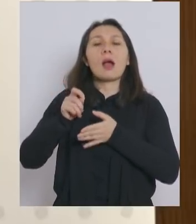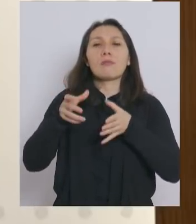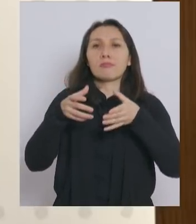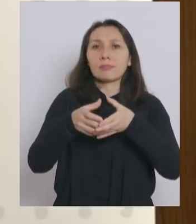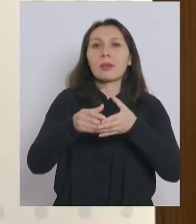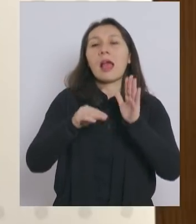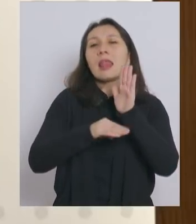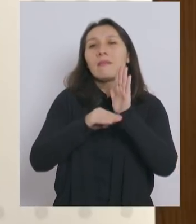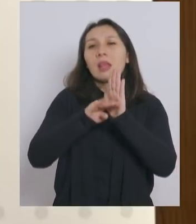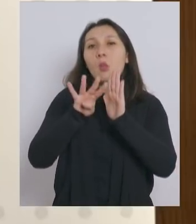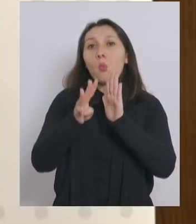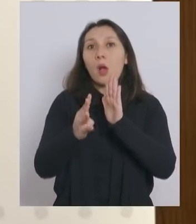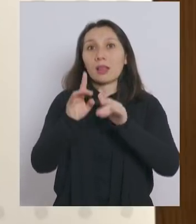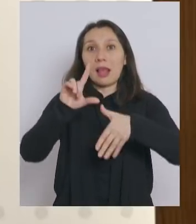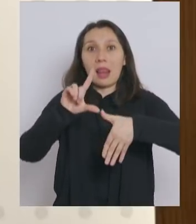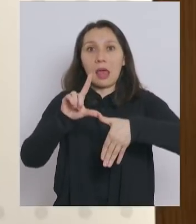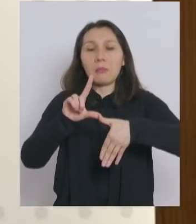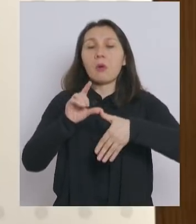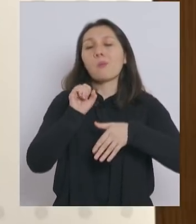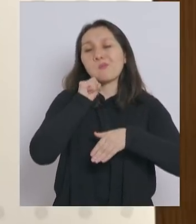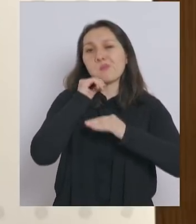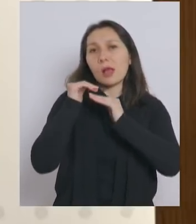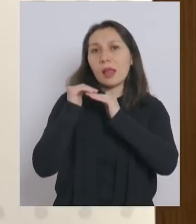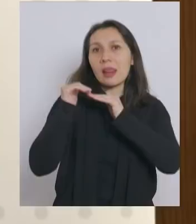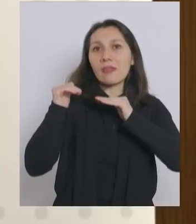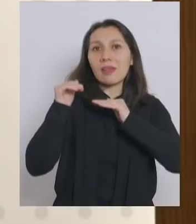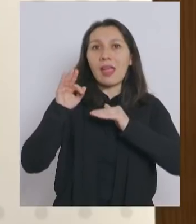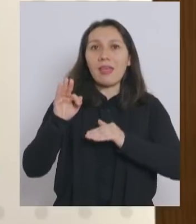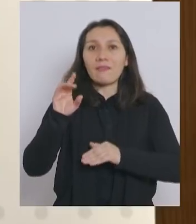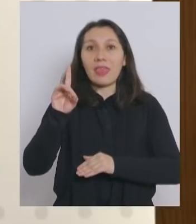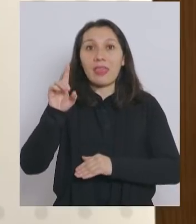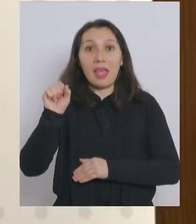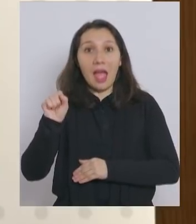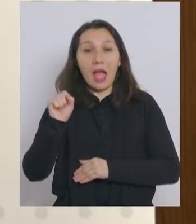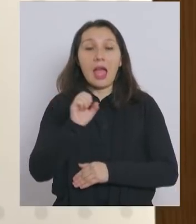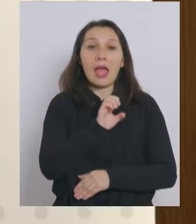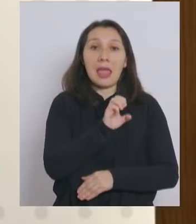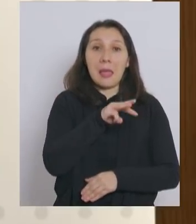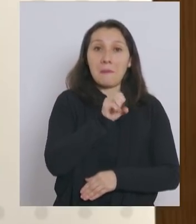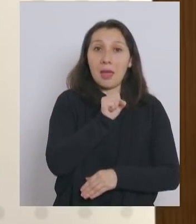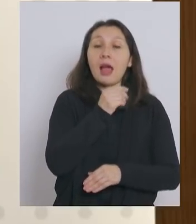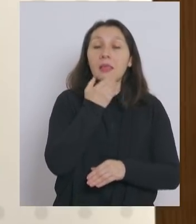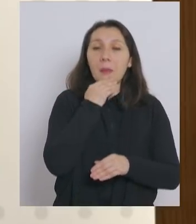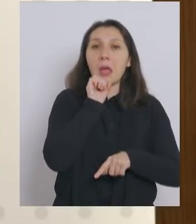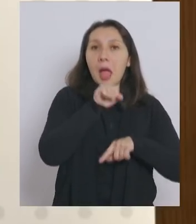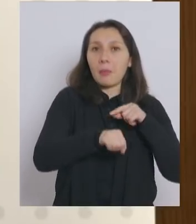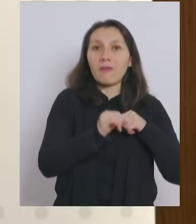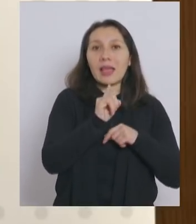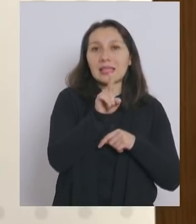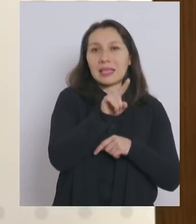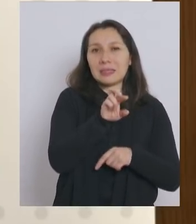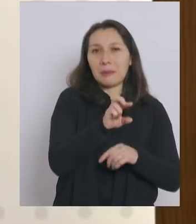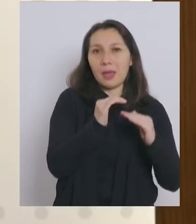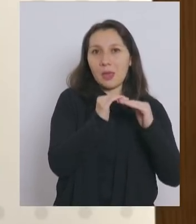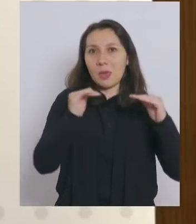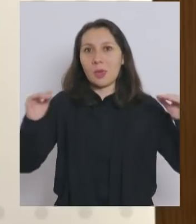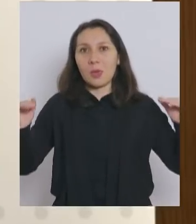nivel latinoamericano, y por lo tanto nos pone al nivel de la FDA y la EMA en este aspecto. Y además nos